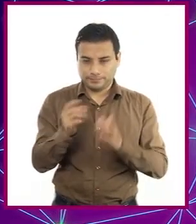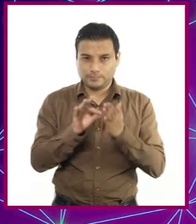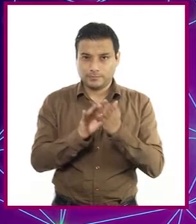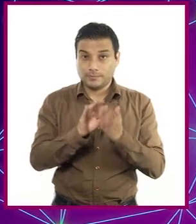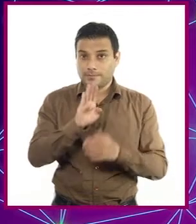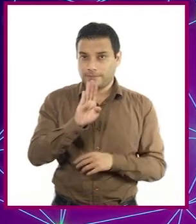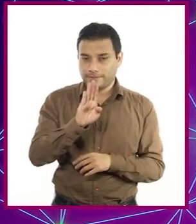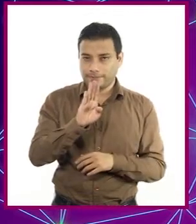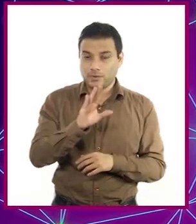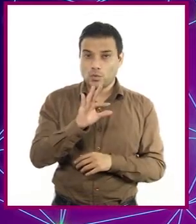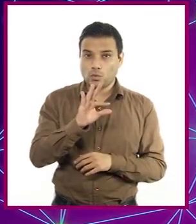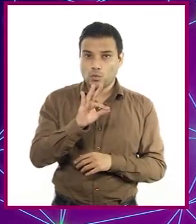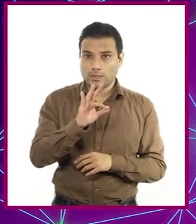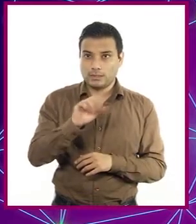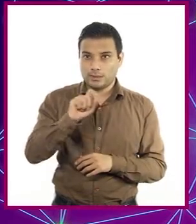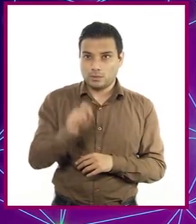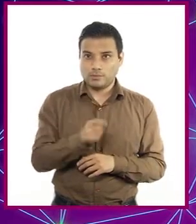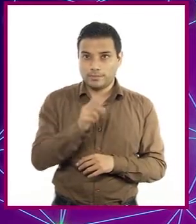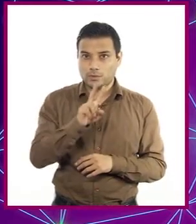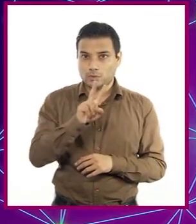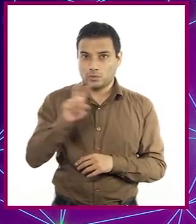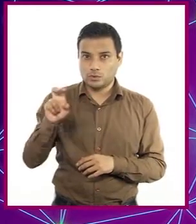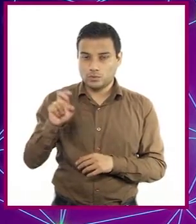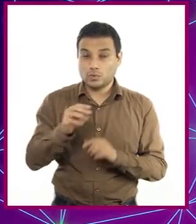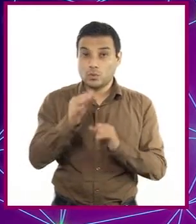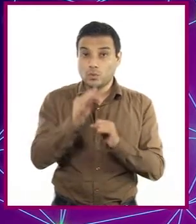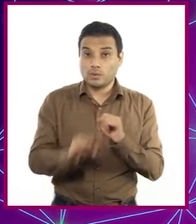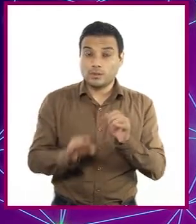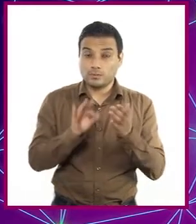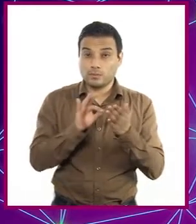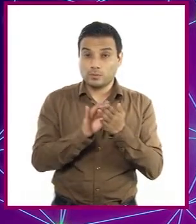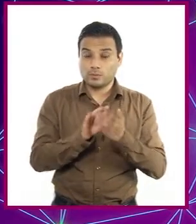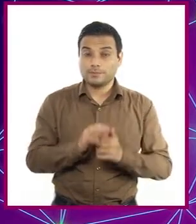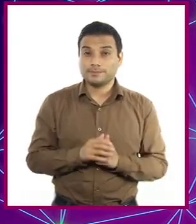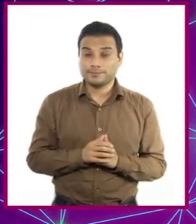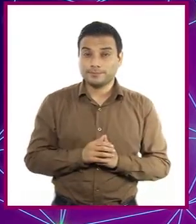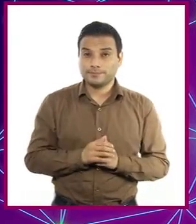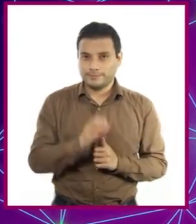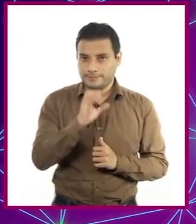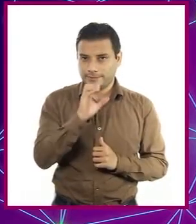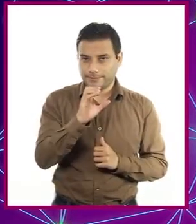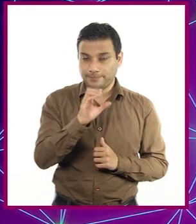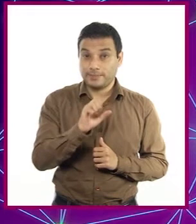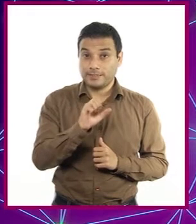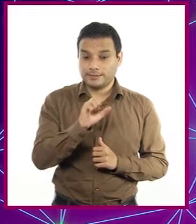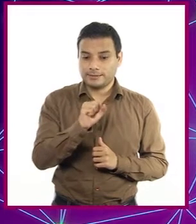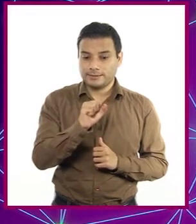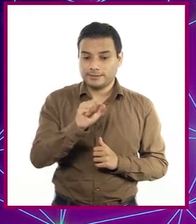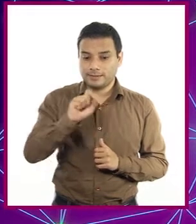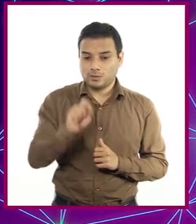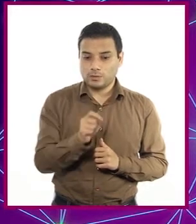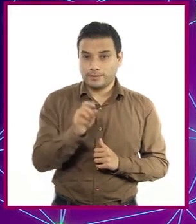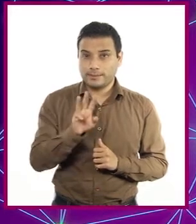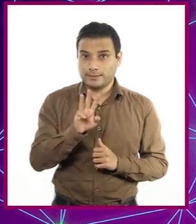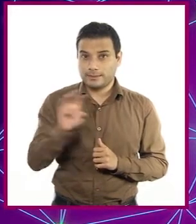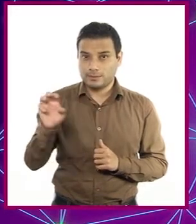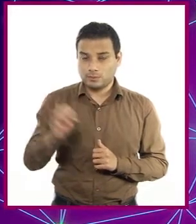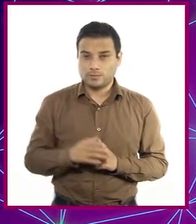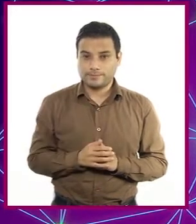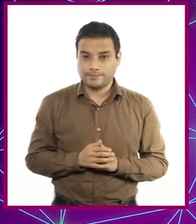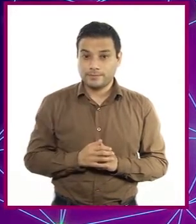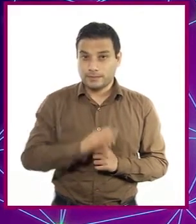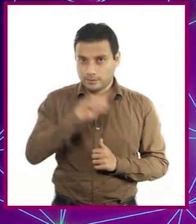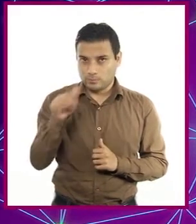B, 40,200. Y el último punto para graficar es C, 60,300. Al unir